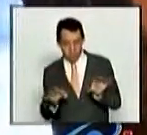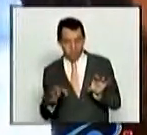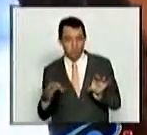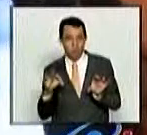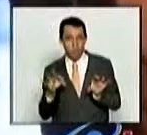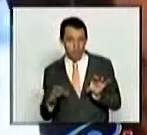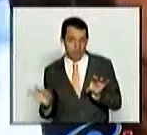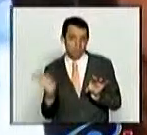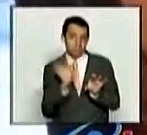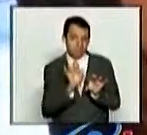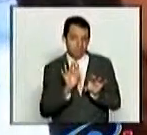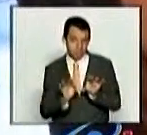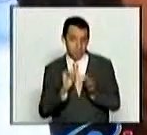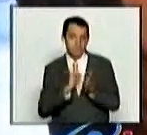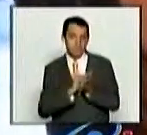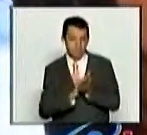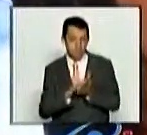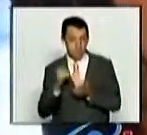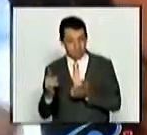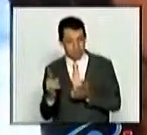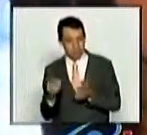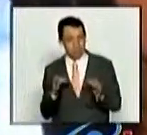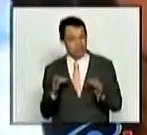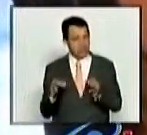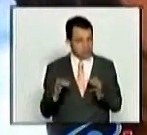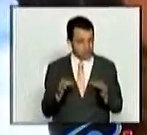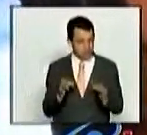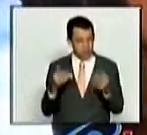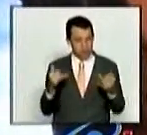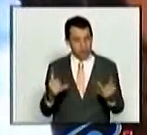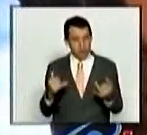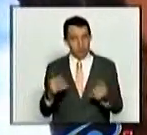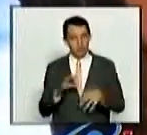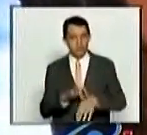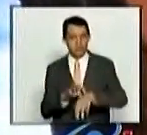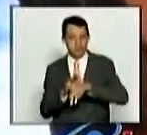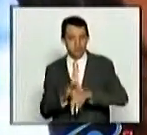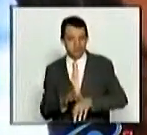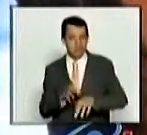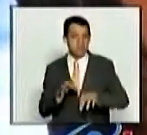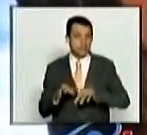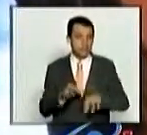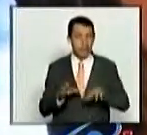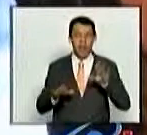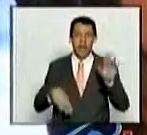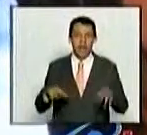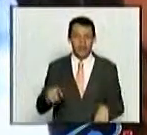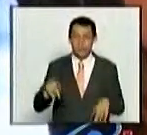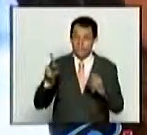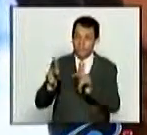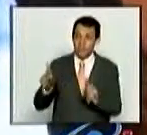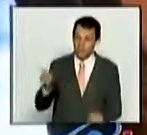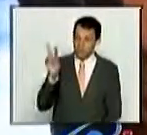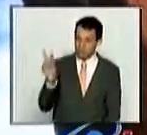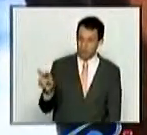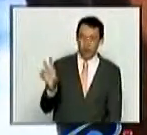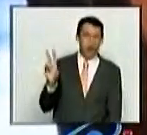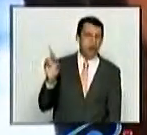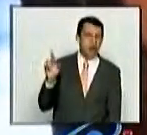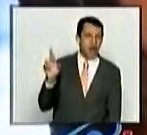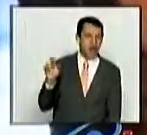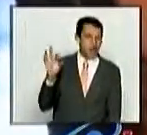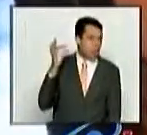exactamente en esos mismos puntos. Y ahí es de pronto donde ahorita el doctor Rojas les comentaba que a veces vemos en la calle las personas con estos papelitos en la